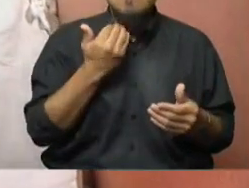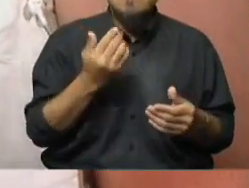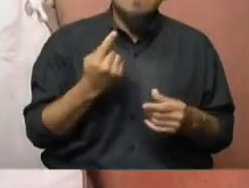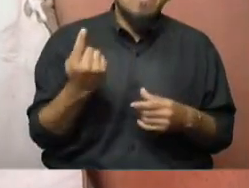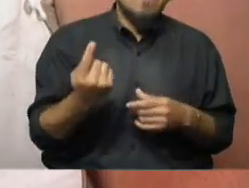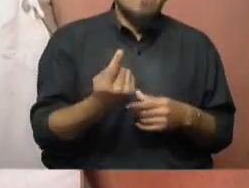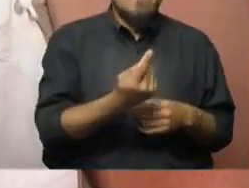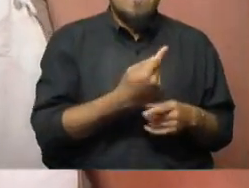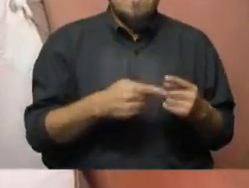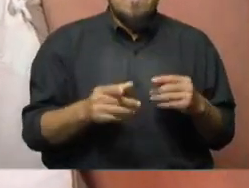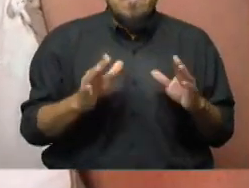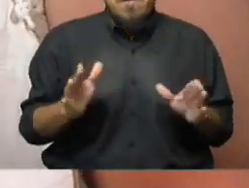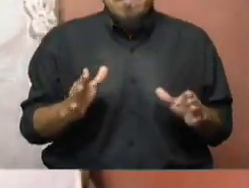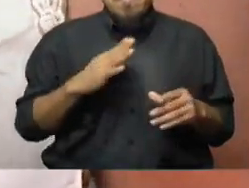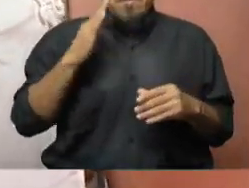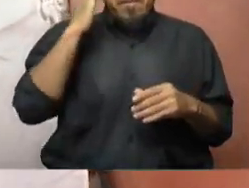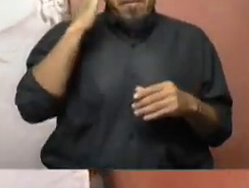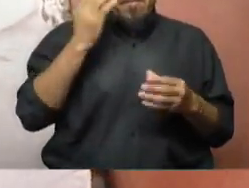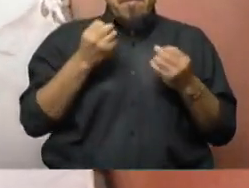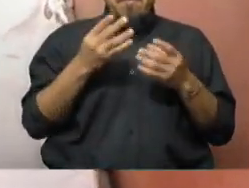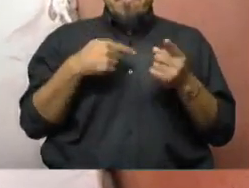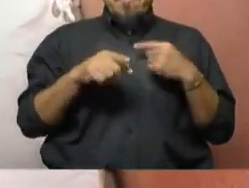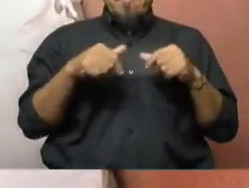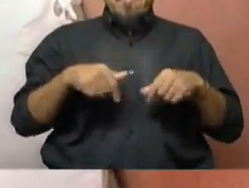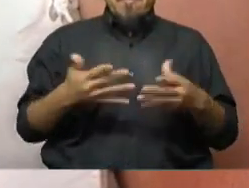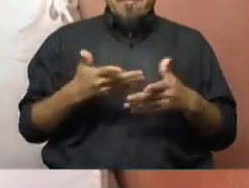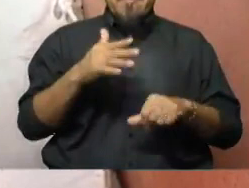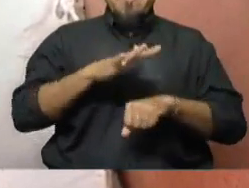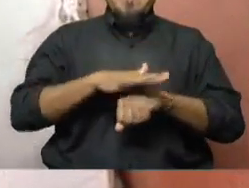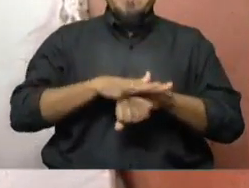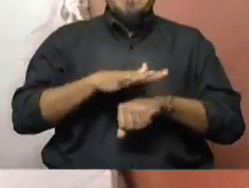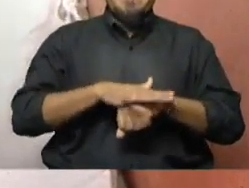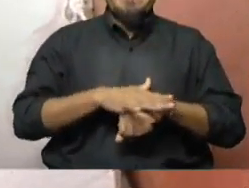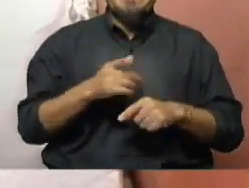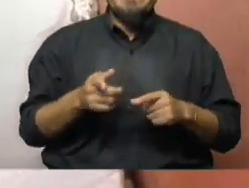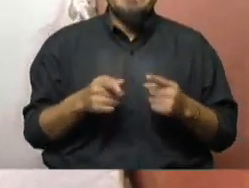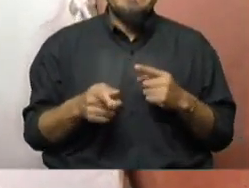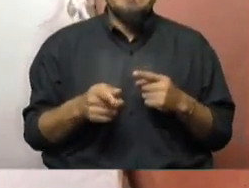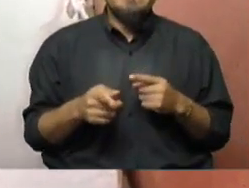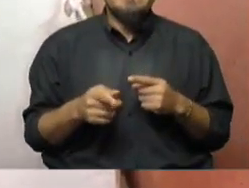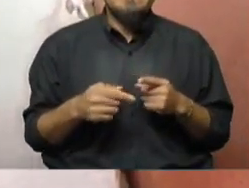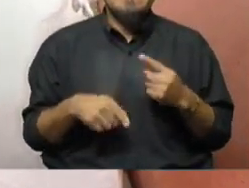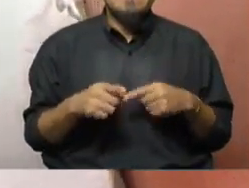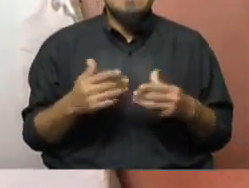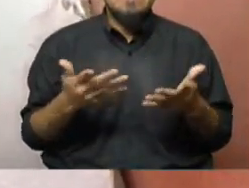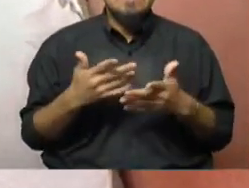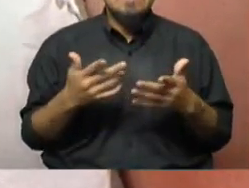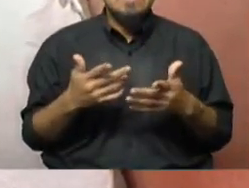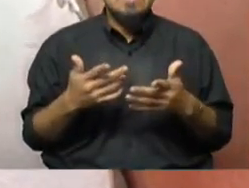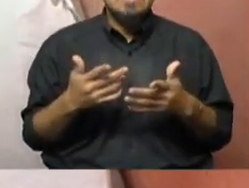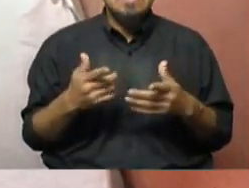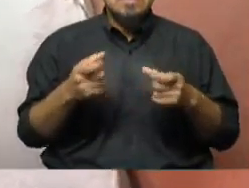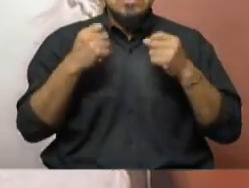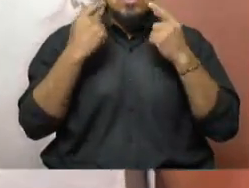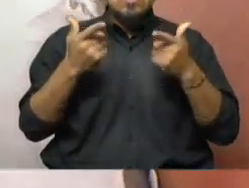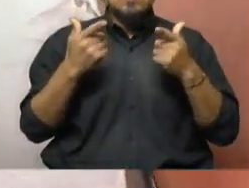que genera la grilla sabrá por qué. En este momento nos sorprende que aún después de la movida